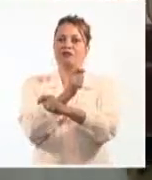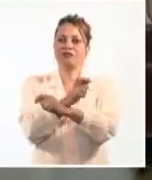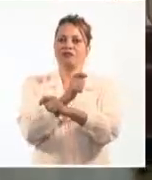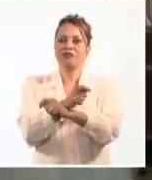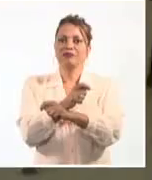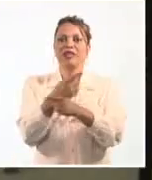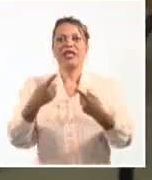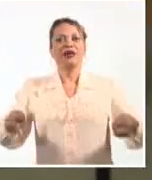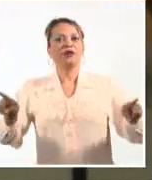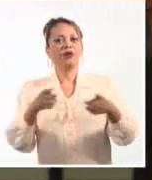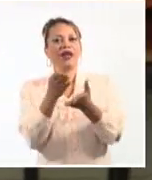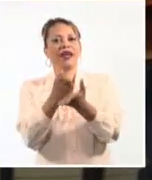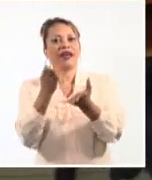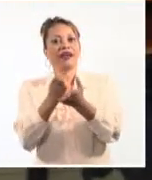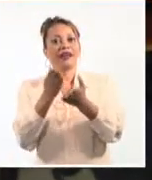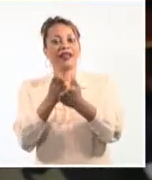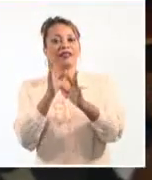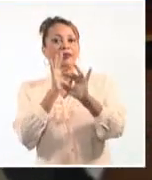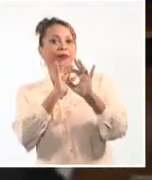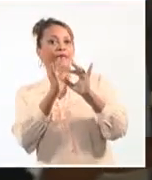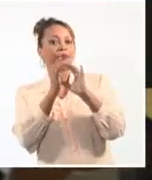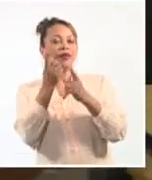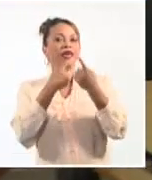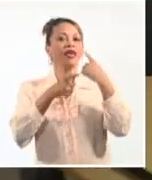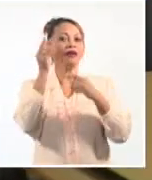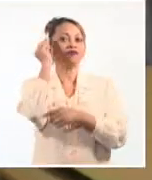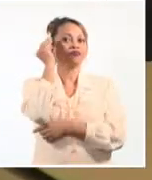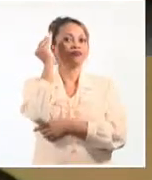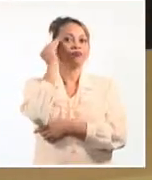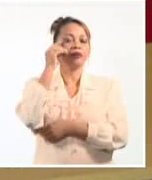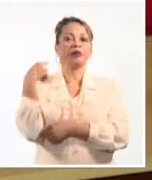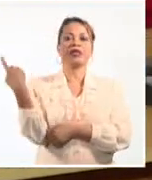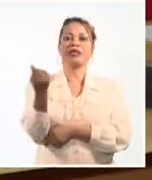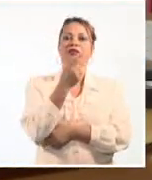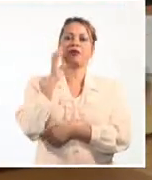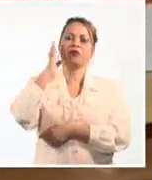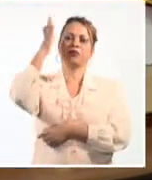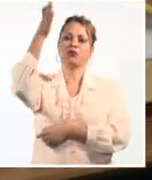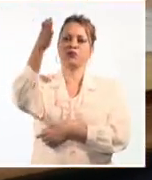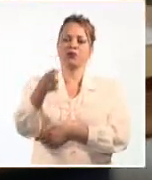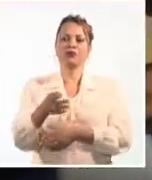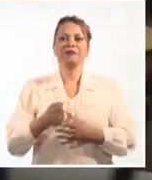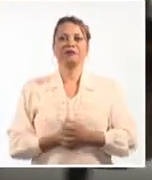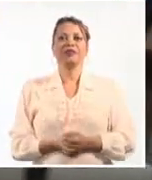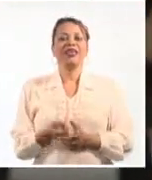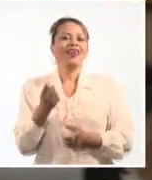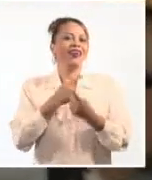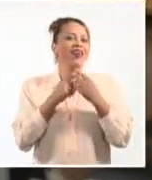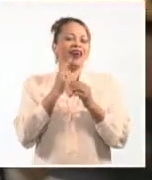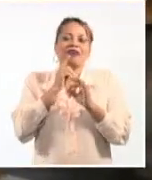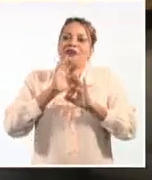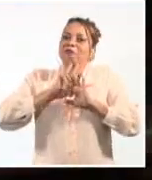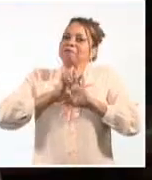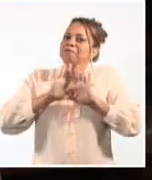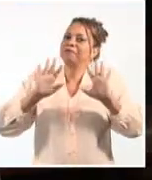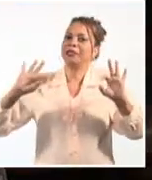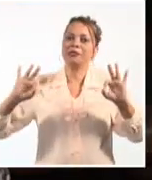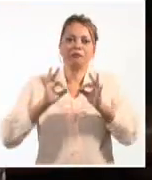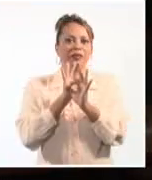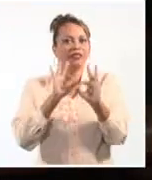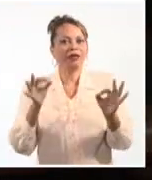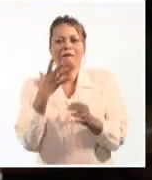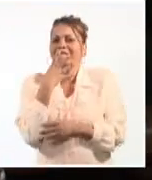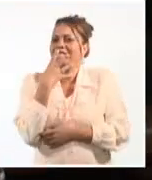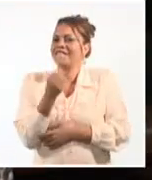clase de solfeo con Miriam es un aprendizaje para toda la vida. Súper genial, la verdad que me encantan sus